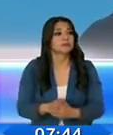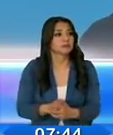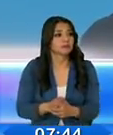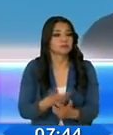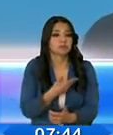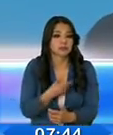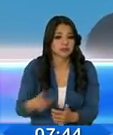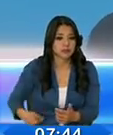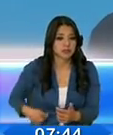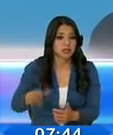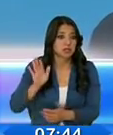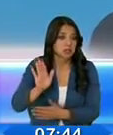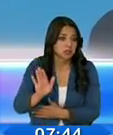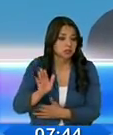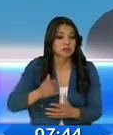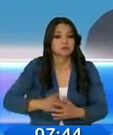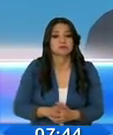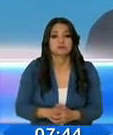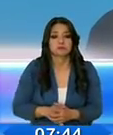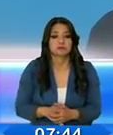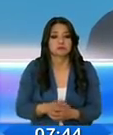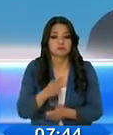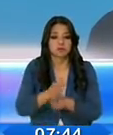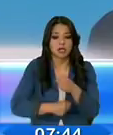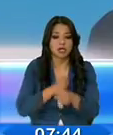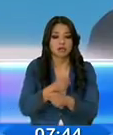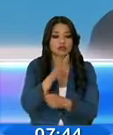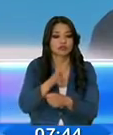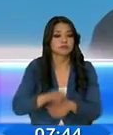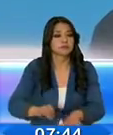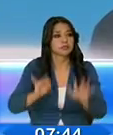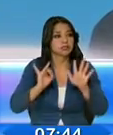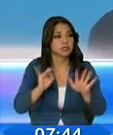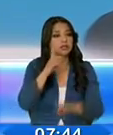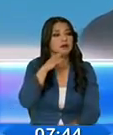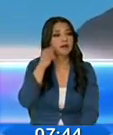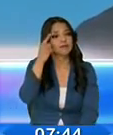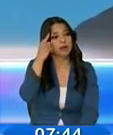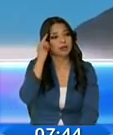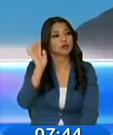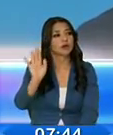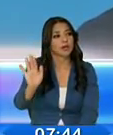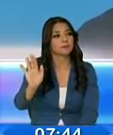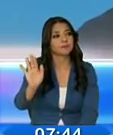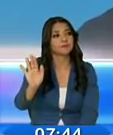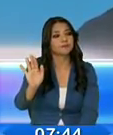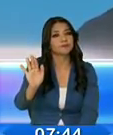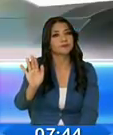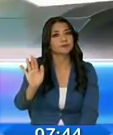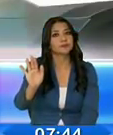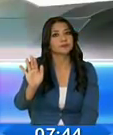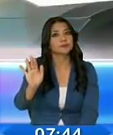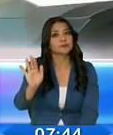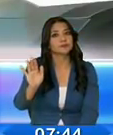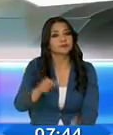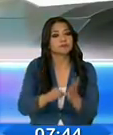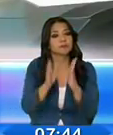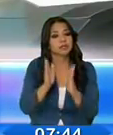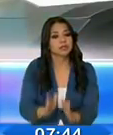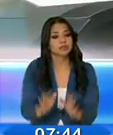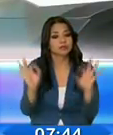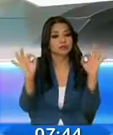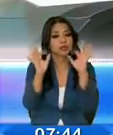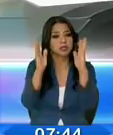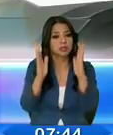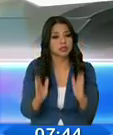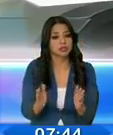al presidente de la República en el año 2007, Rafael Correa, a su ministro de Energía, que